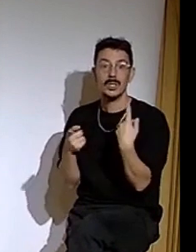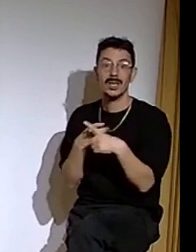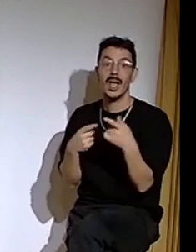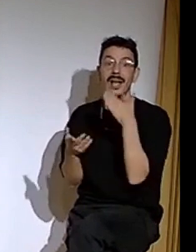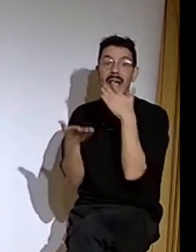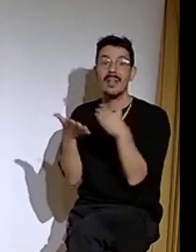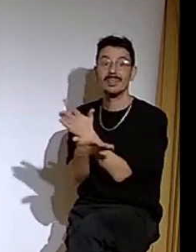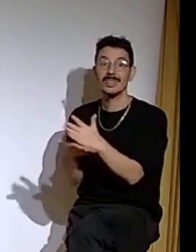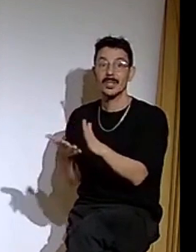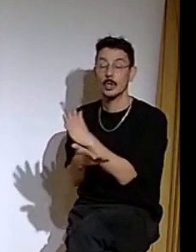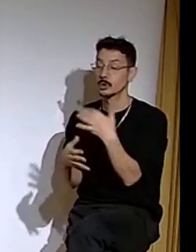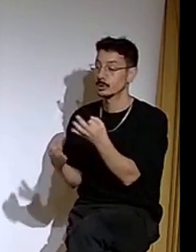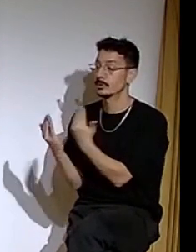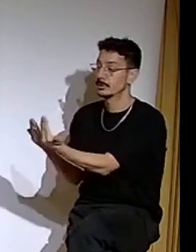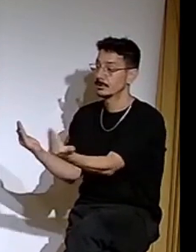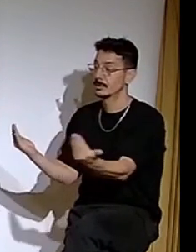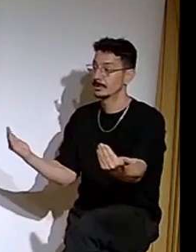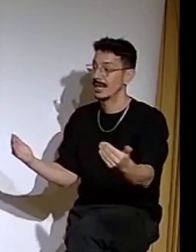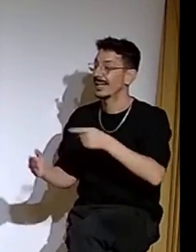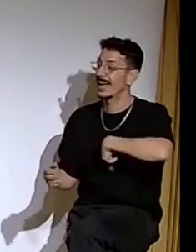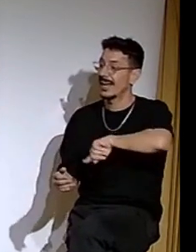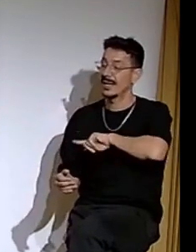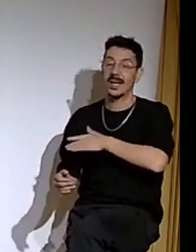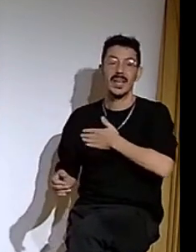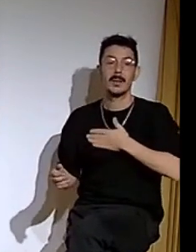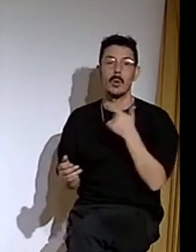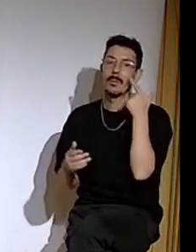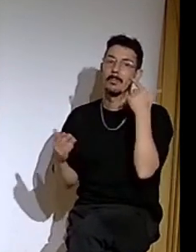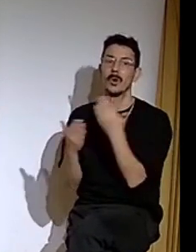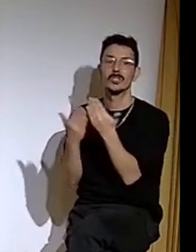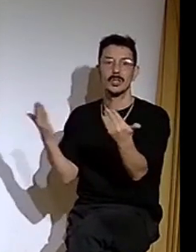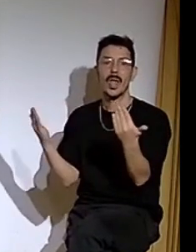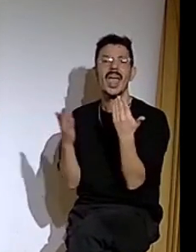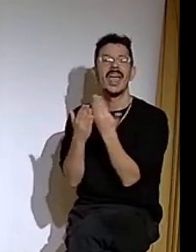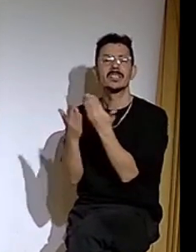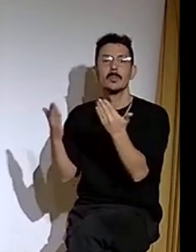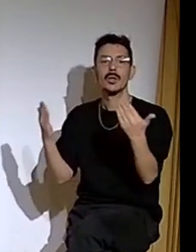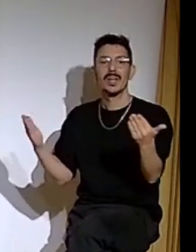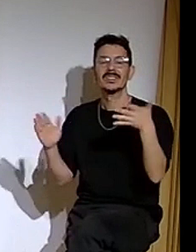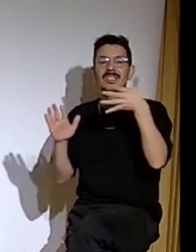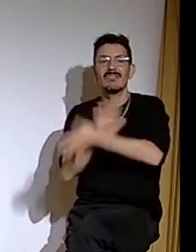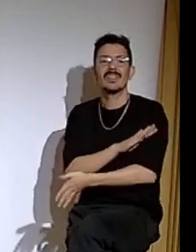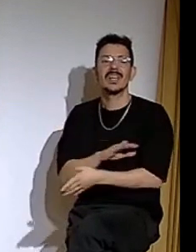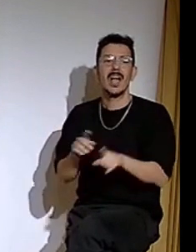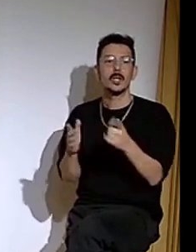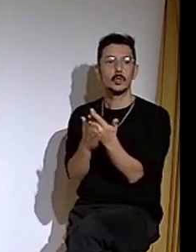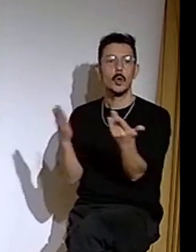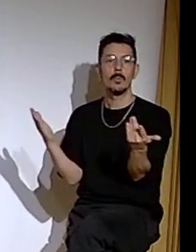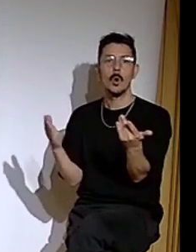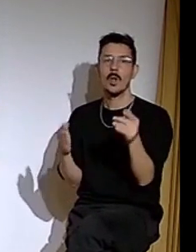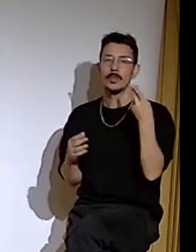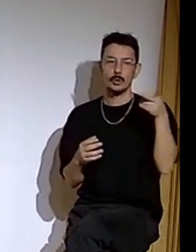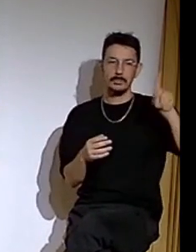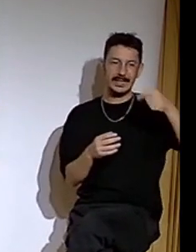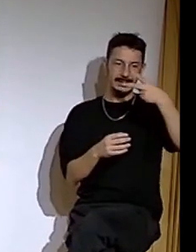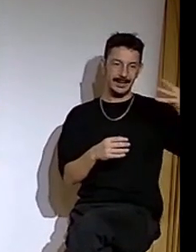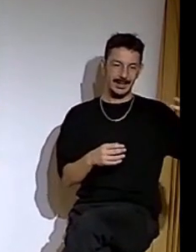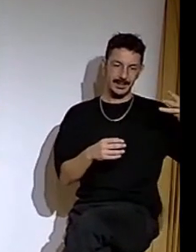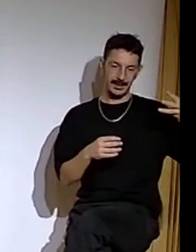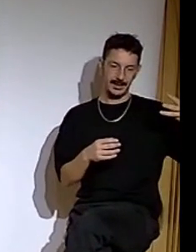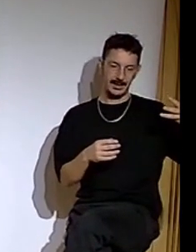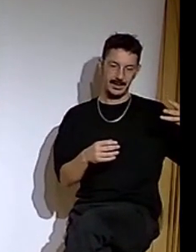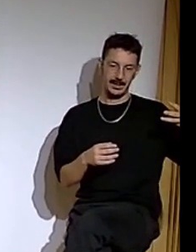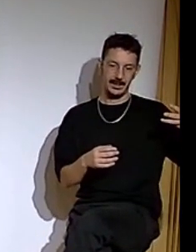y que formaba un exponer el todo porque como dice la palabra exposición es poner el exponer como desde el 2013 desde